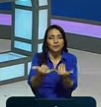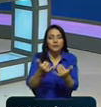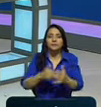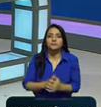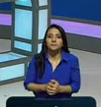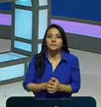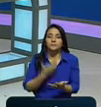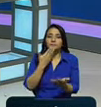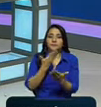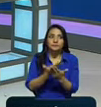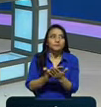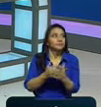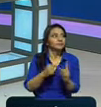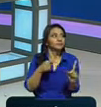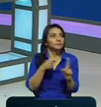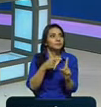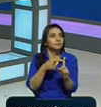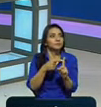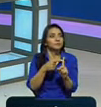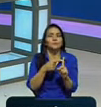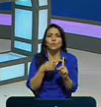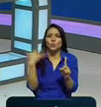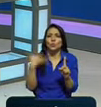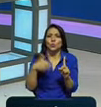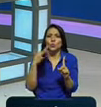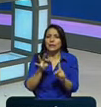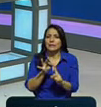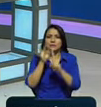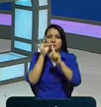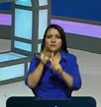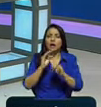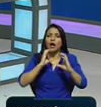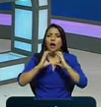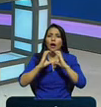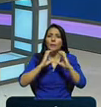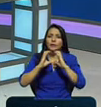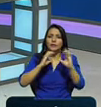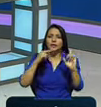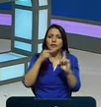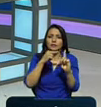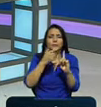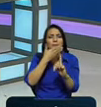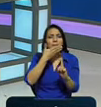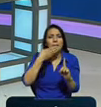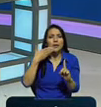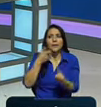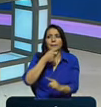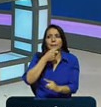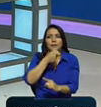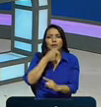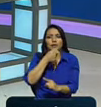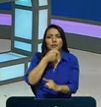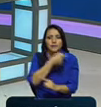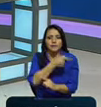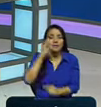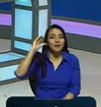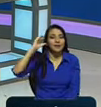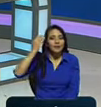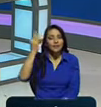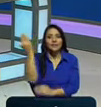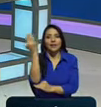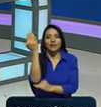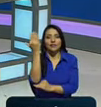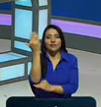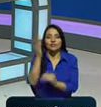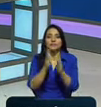Agradecer a Miguel Rivadeneira, es un lujo para todos los que hacemos comunicación tener a uno de los mejores periodistas de la radio, la televisión y la